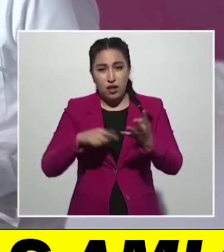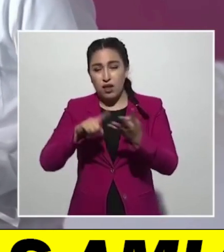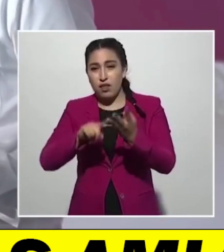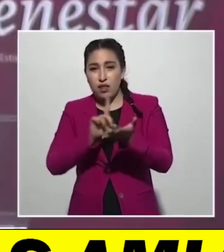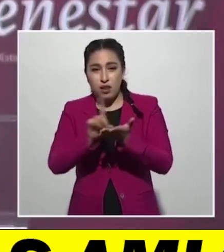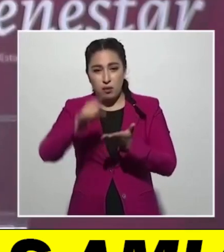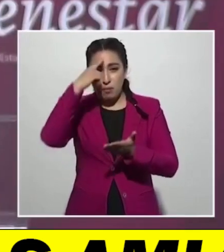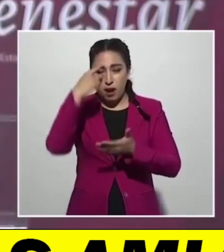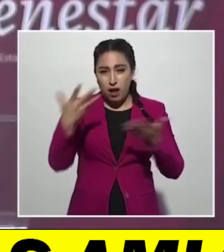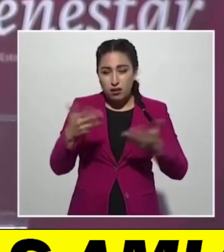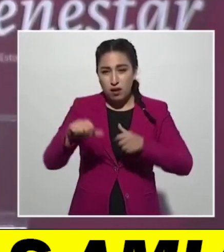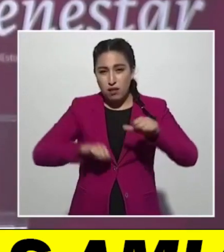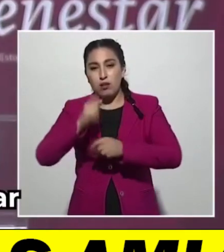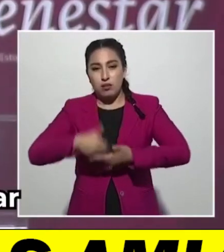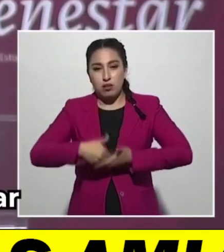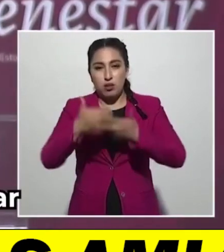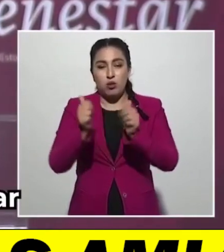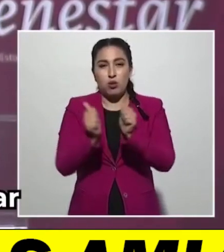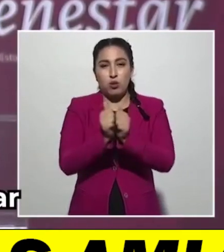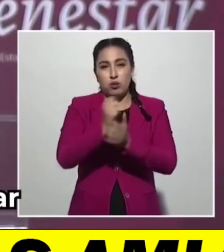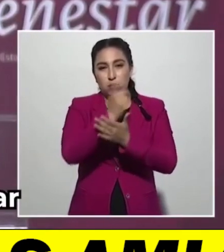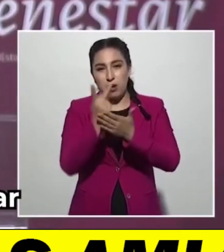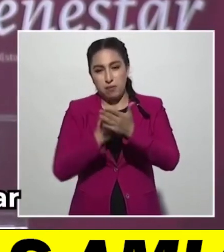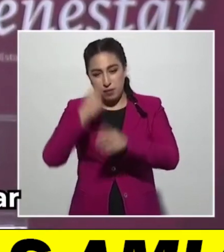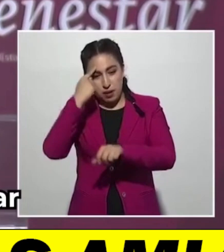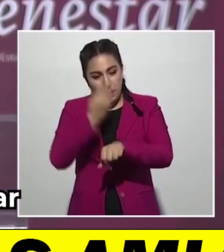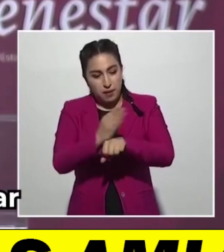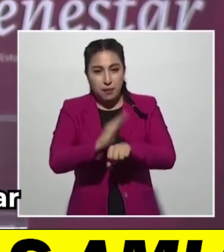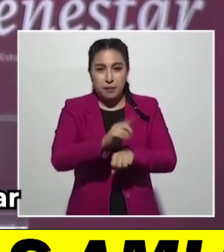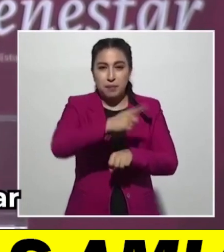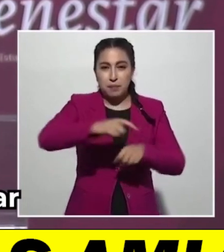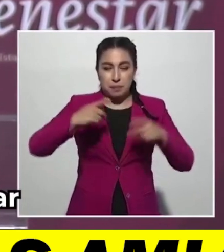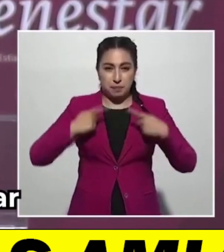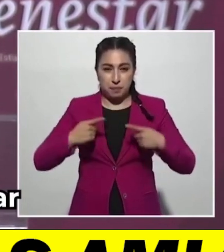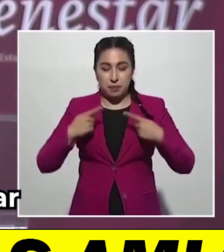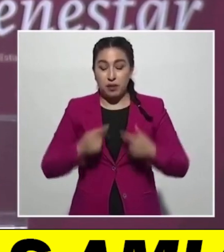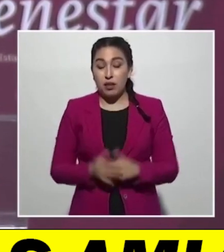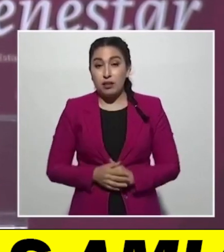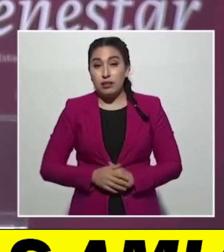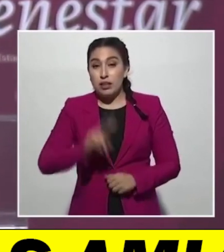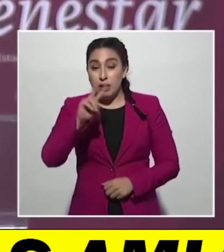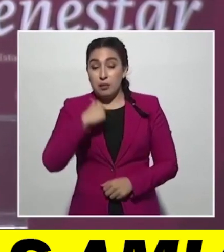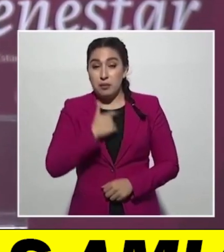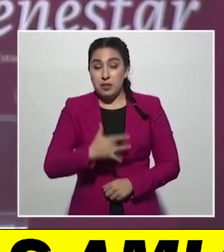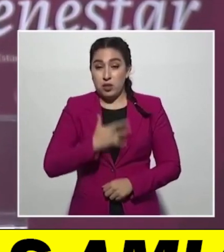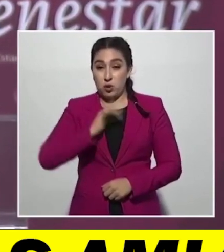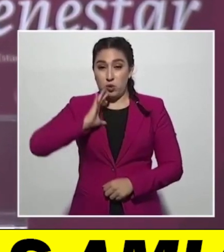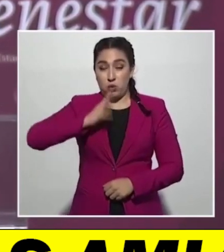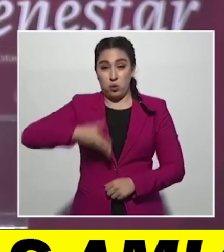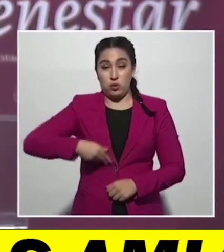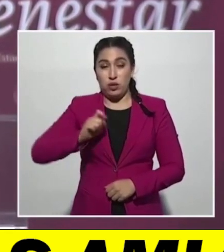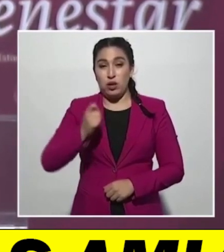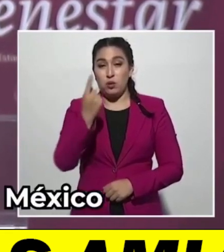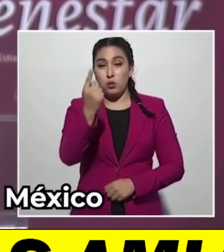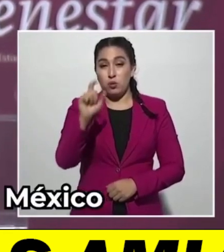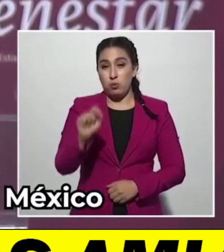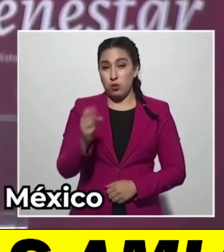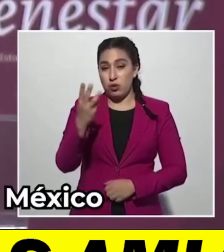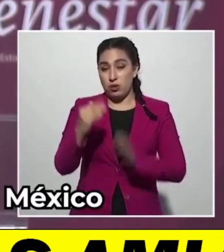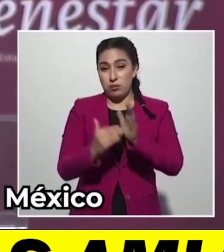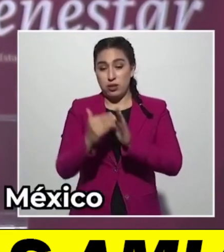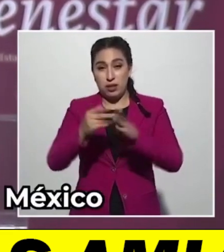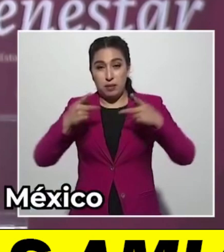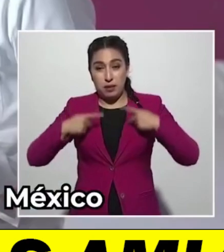otros, estén garantizados. Es muy satisfactorio informar que más de 1.3 millones de